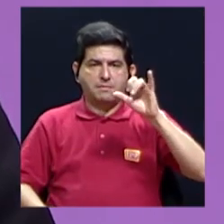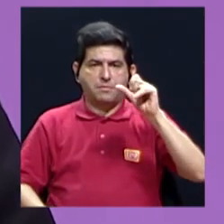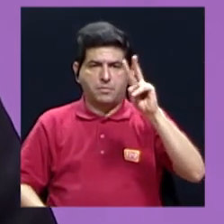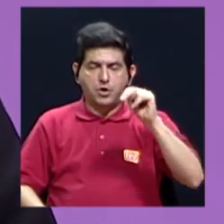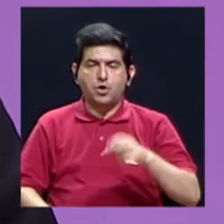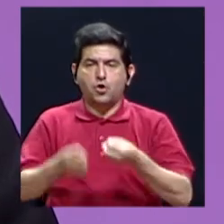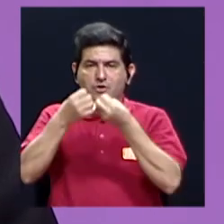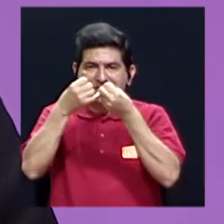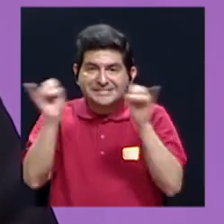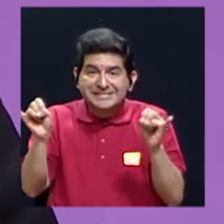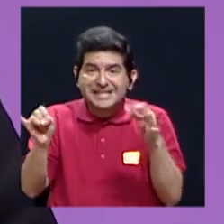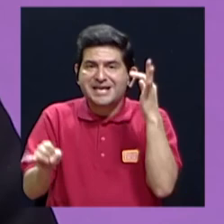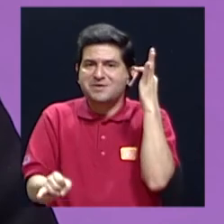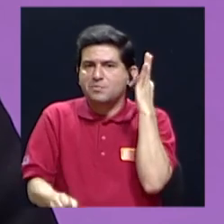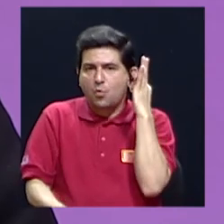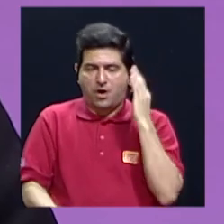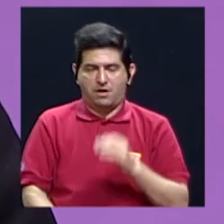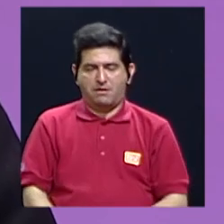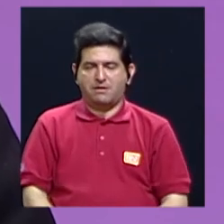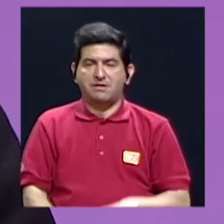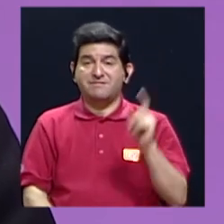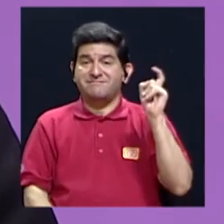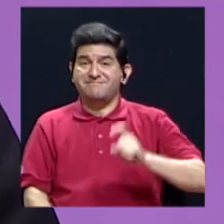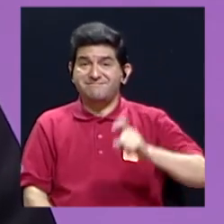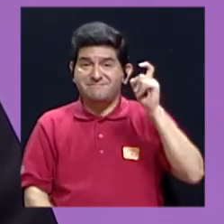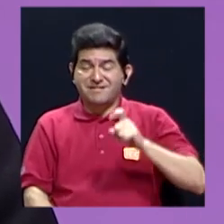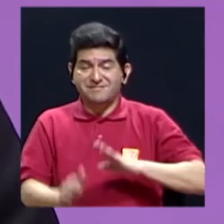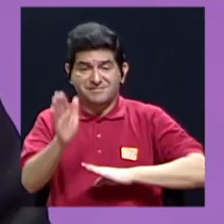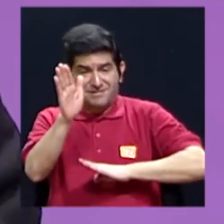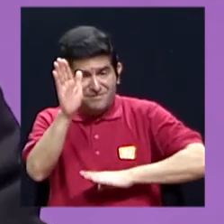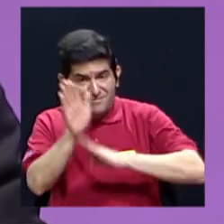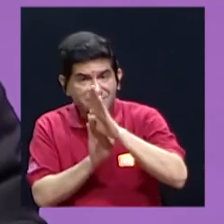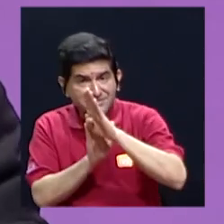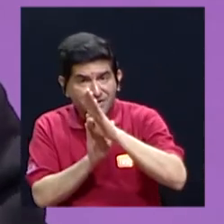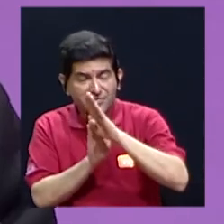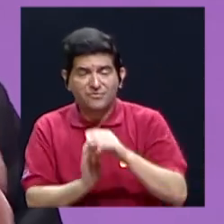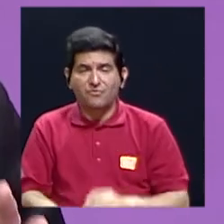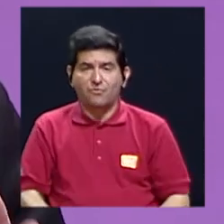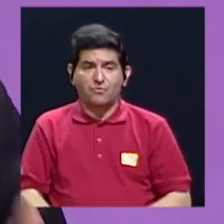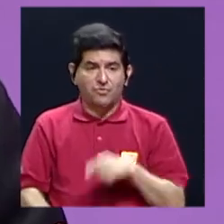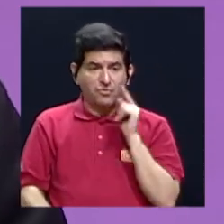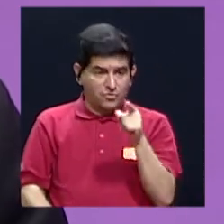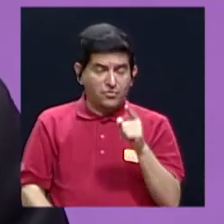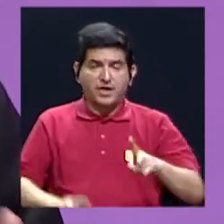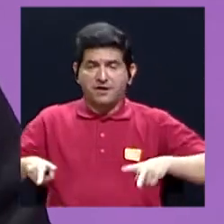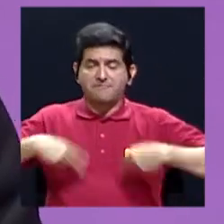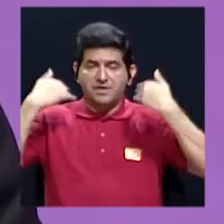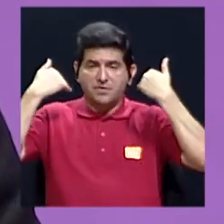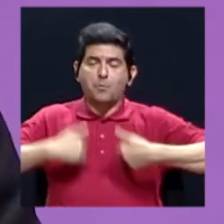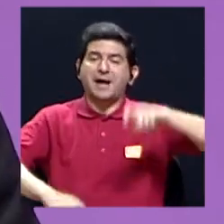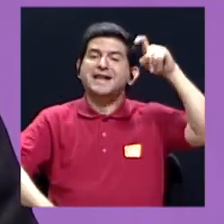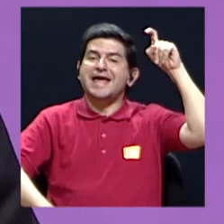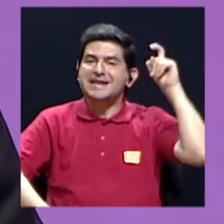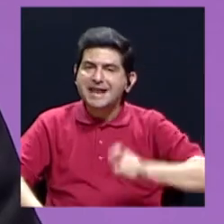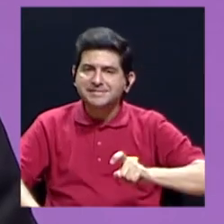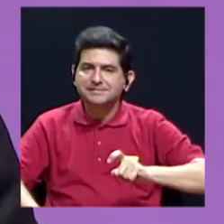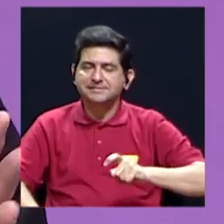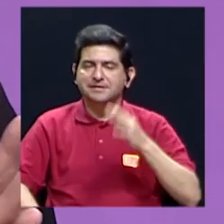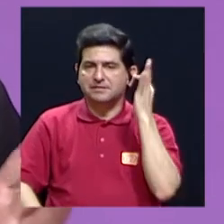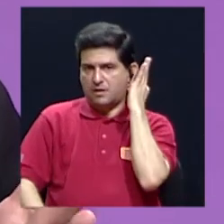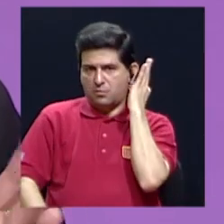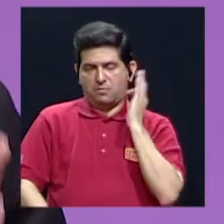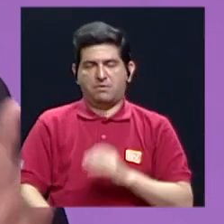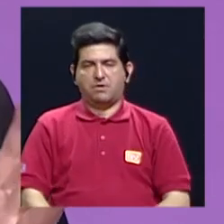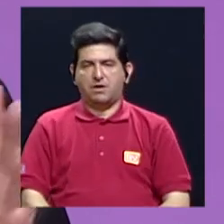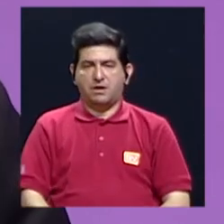margen de la mujer. Necesariamente el desarrollo de la vida humana requiere de la mujer, y